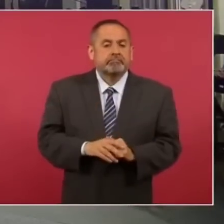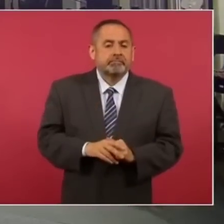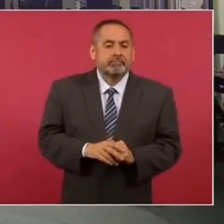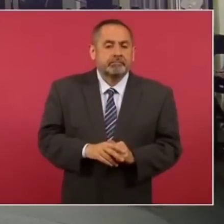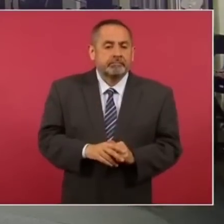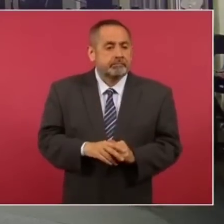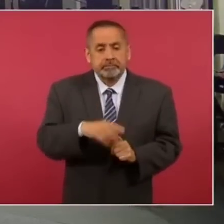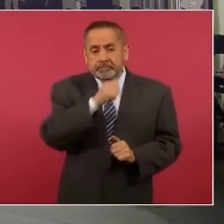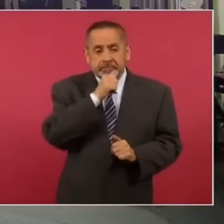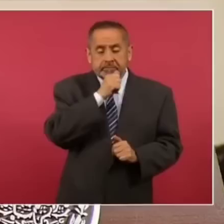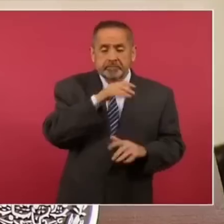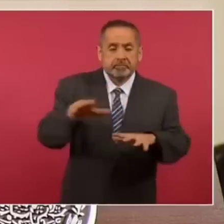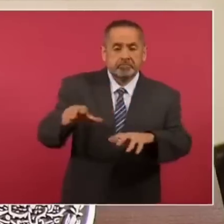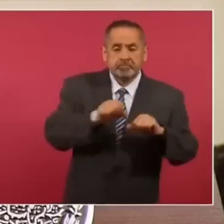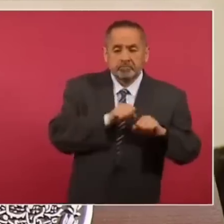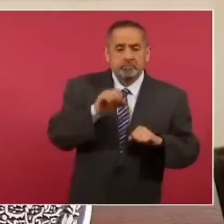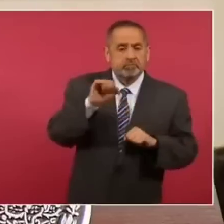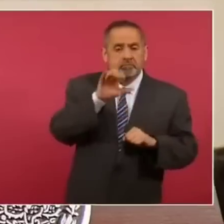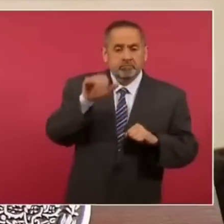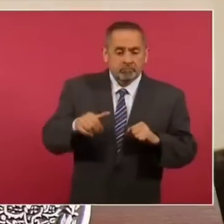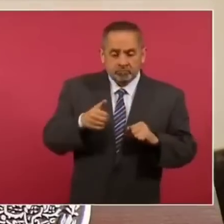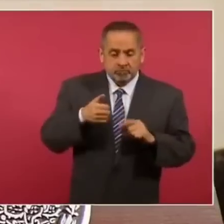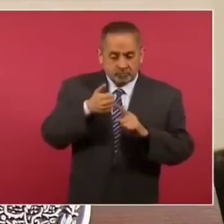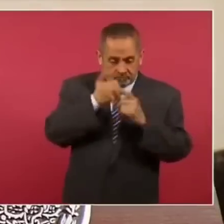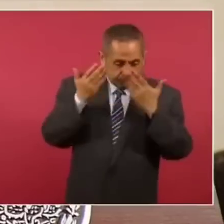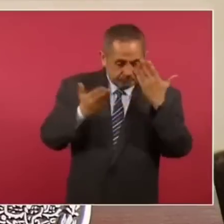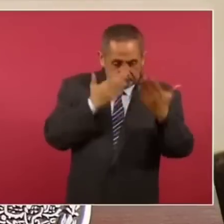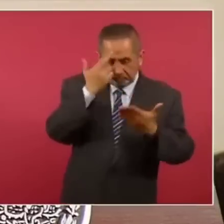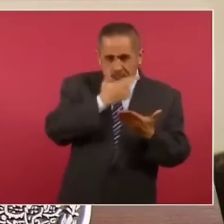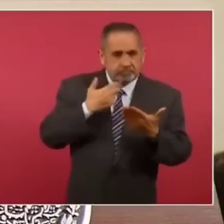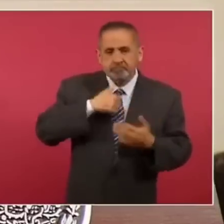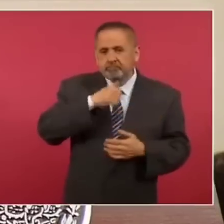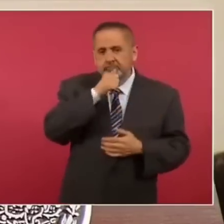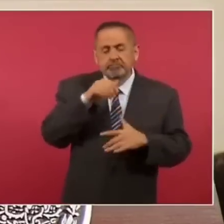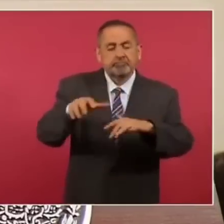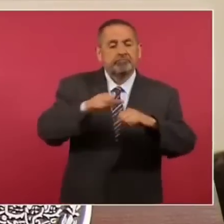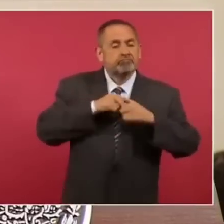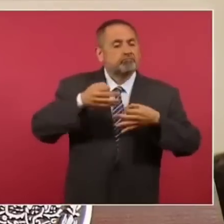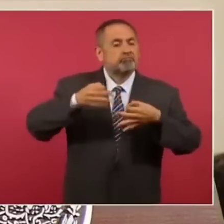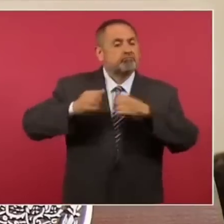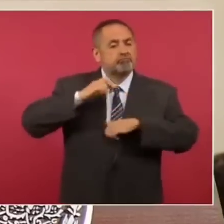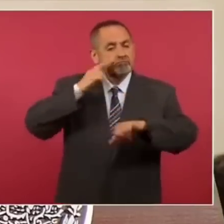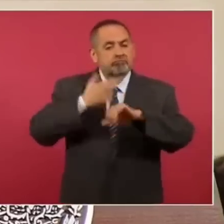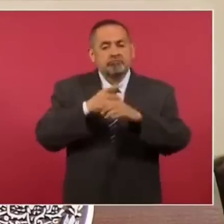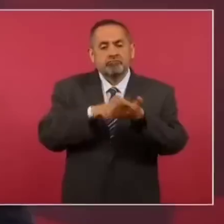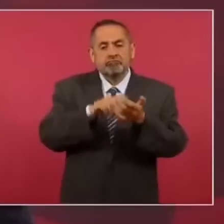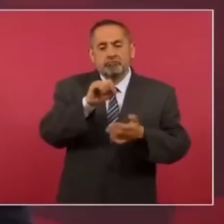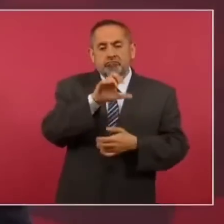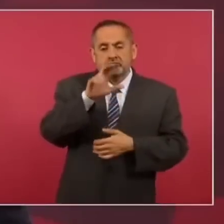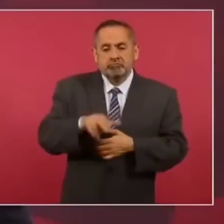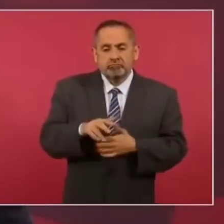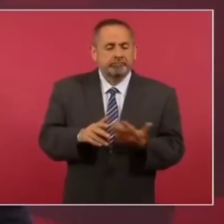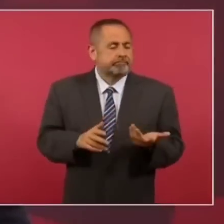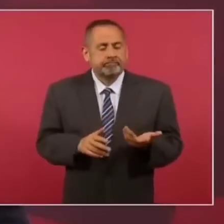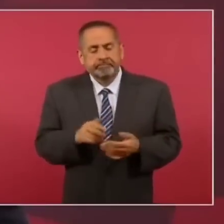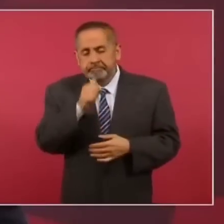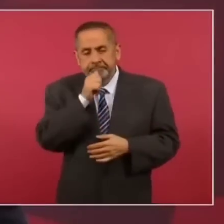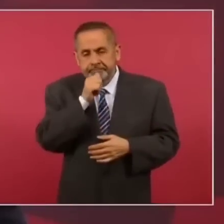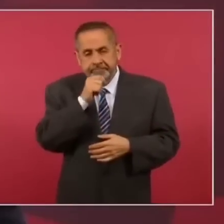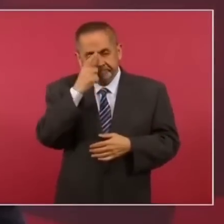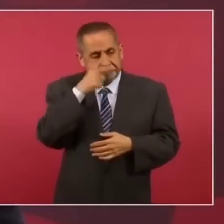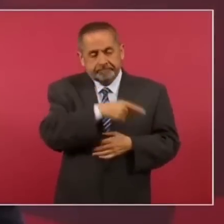atraído ningún asunto en revisión que está en los colegiados para aprovechar ese amparo